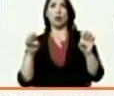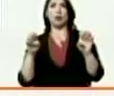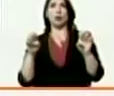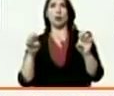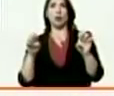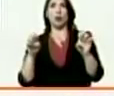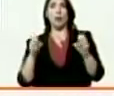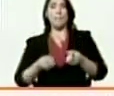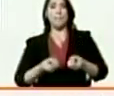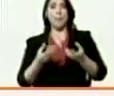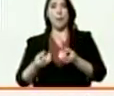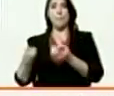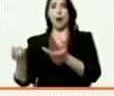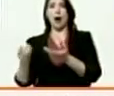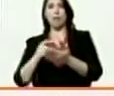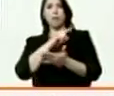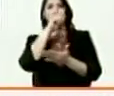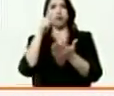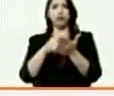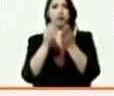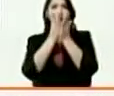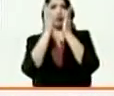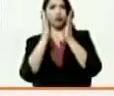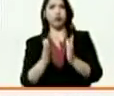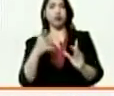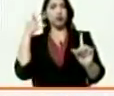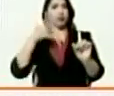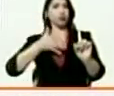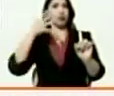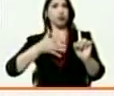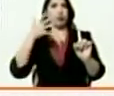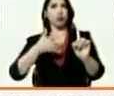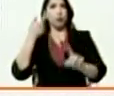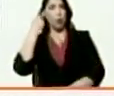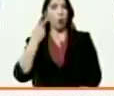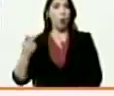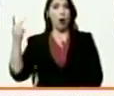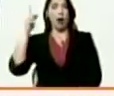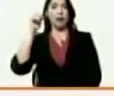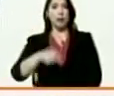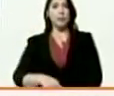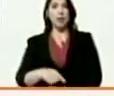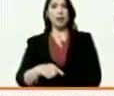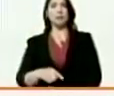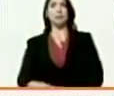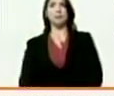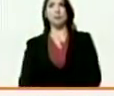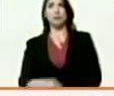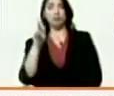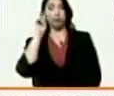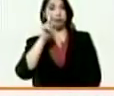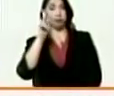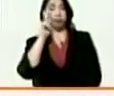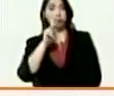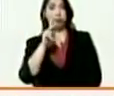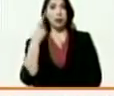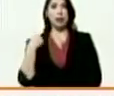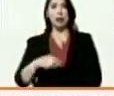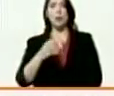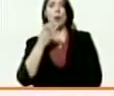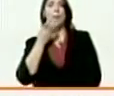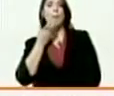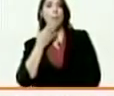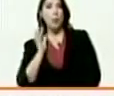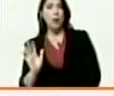brindar estudios generales y de posgrado, conducente o no a grado académico. Tenemos, por ejemplo,